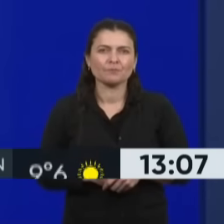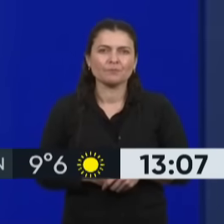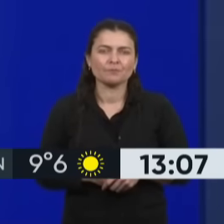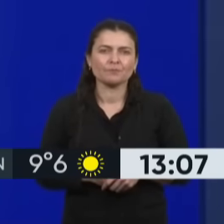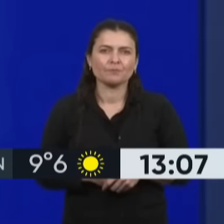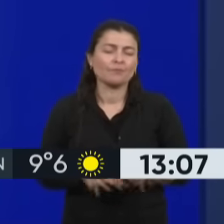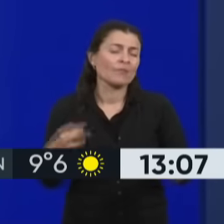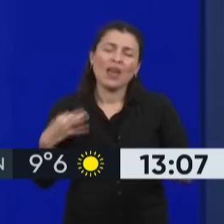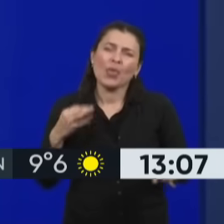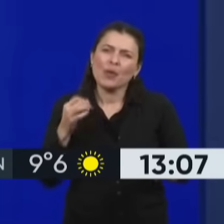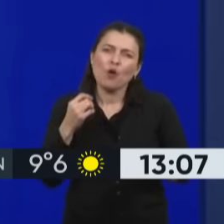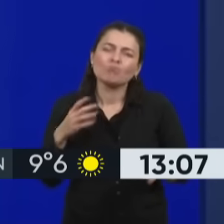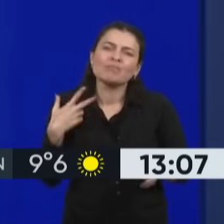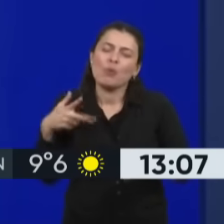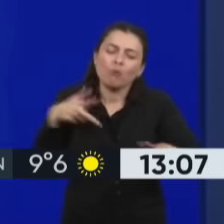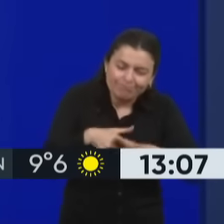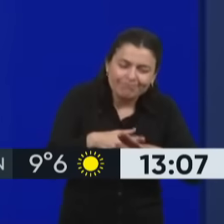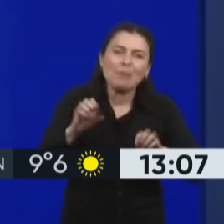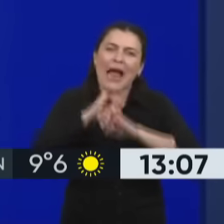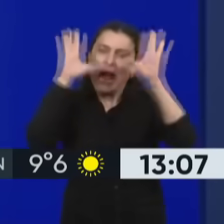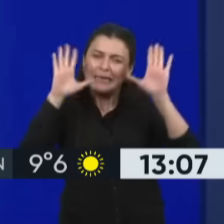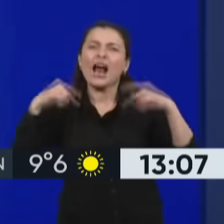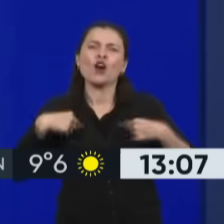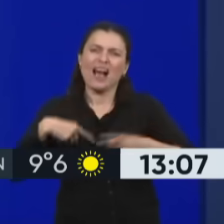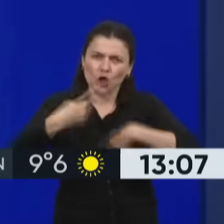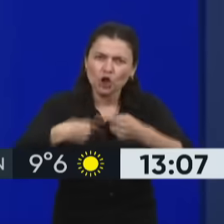No podía dejar de desviarme un poco siempre de...